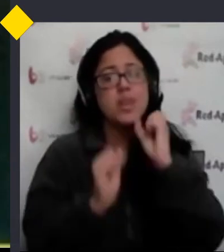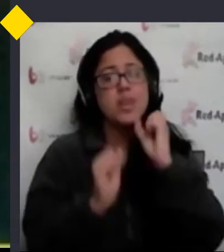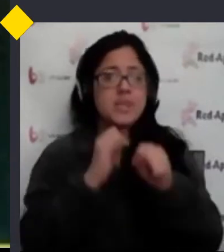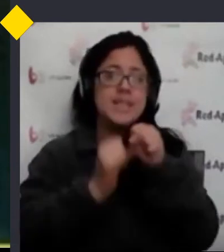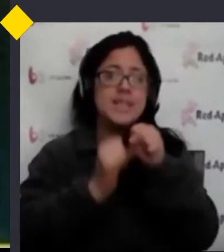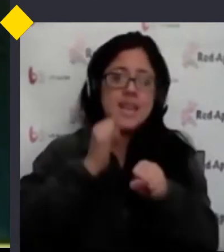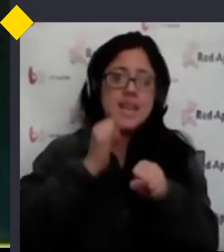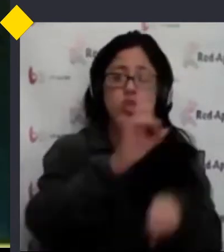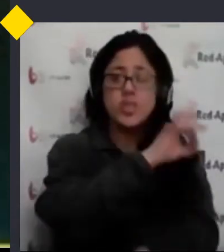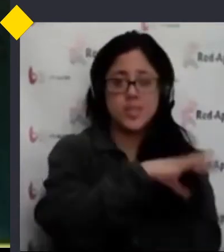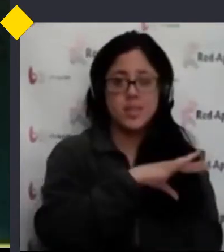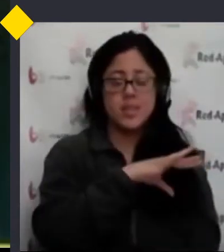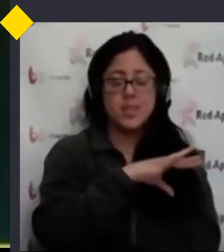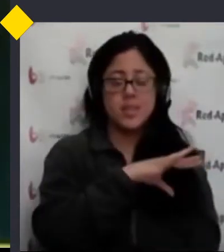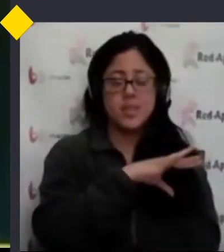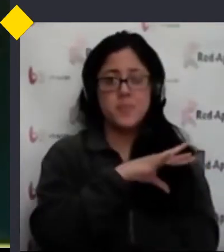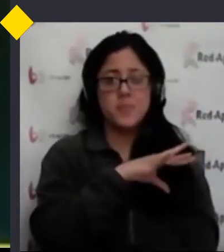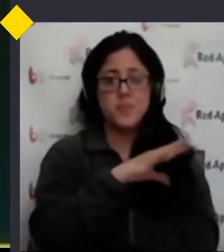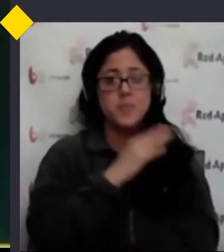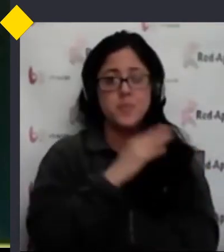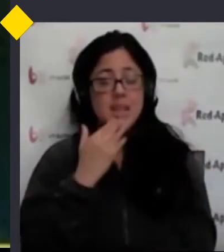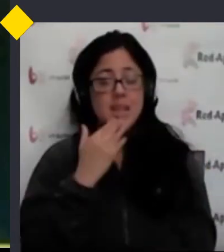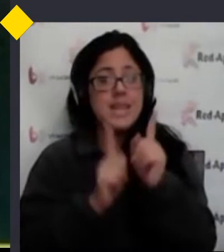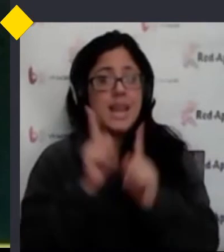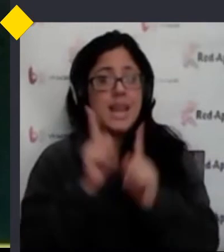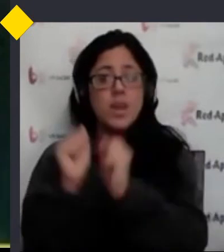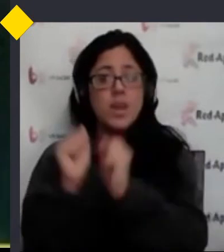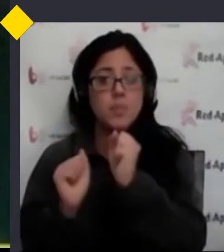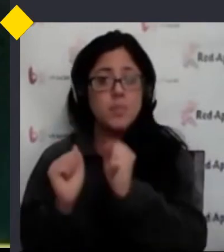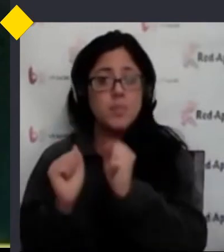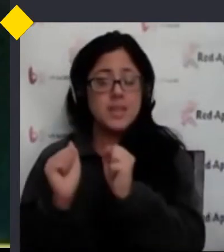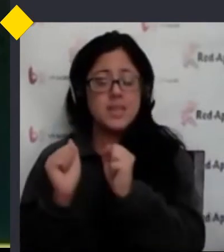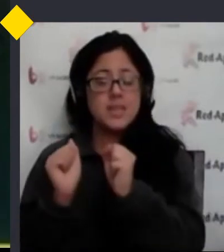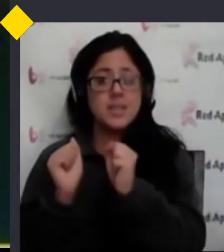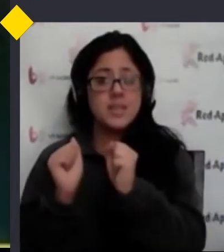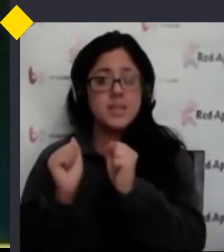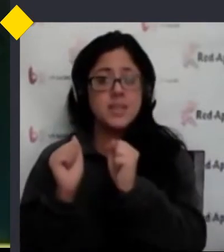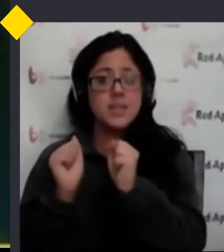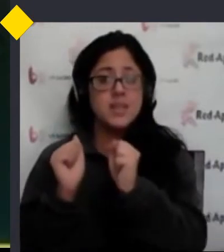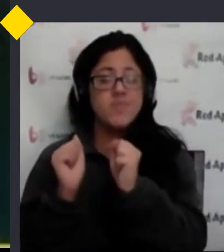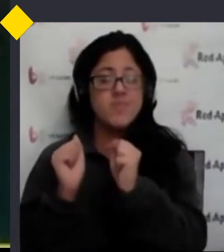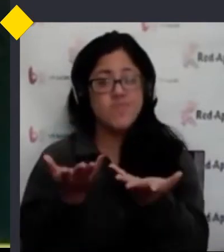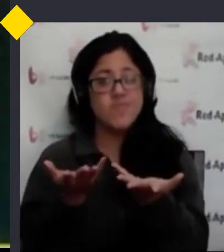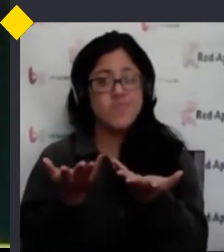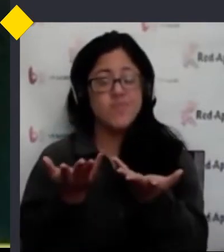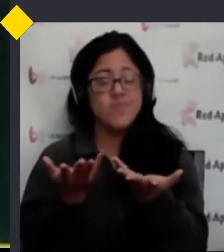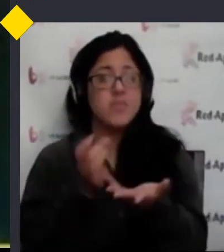Chile, y incipientemente algunas empresas, empresas chilenas, digamos, de capitales chilenos,